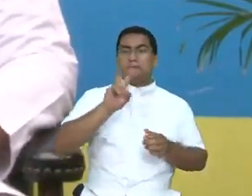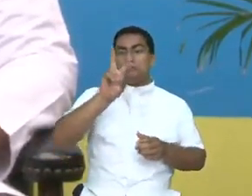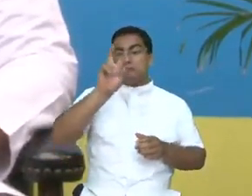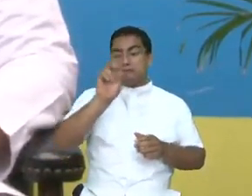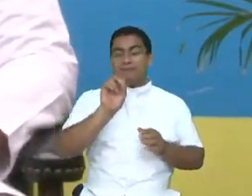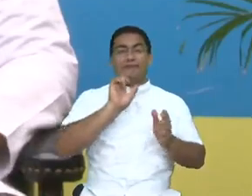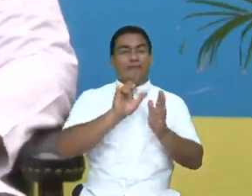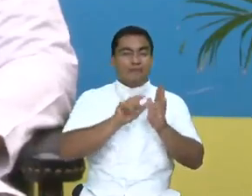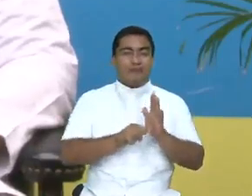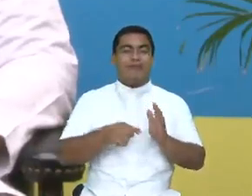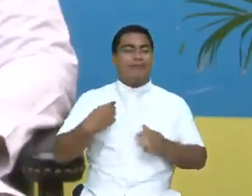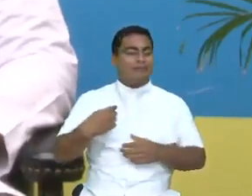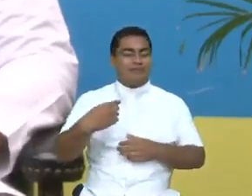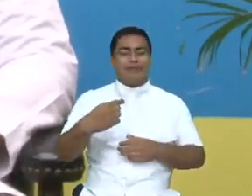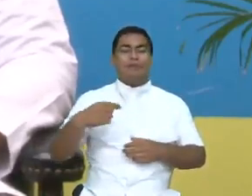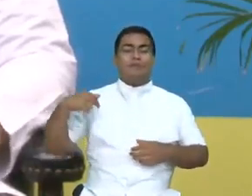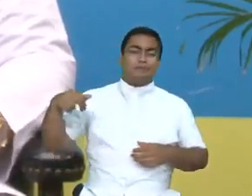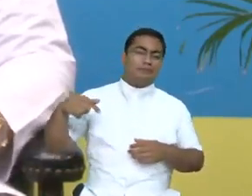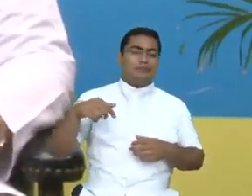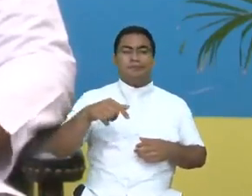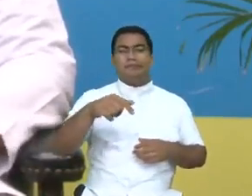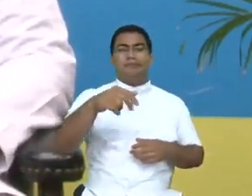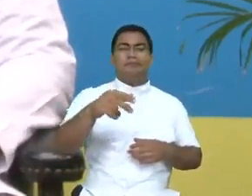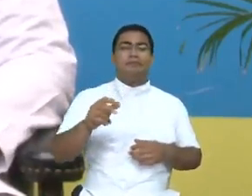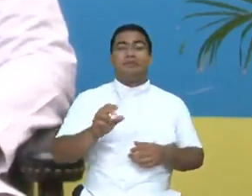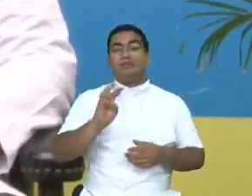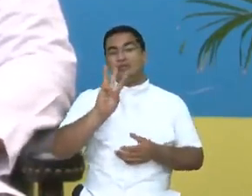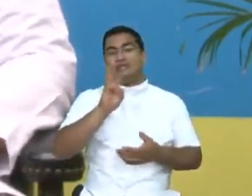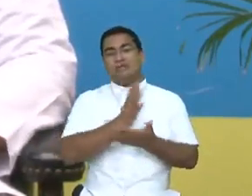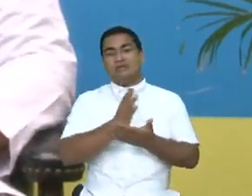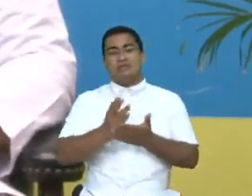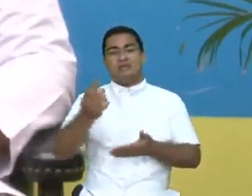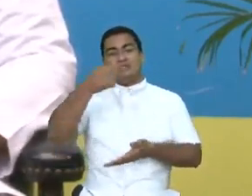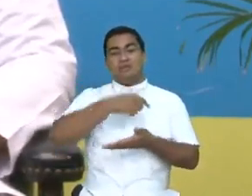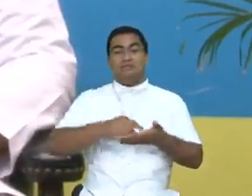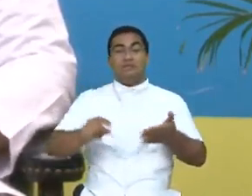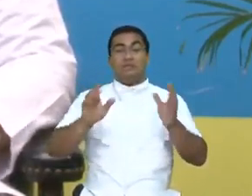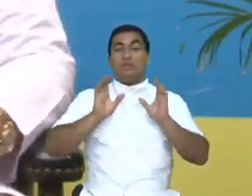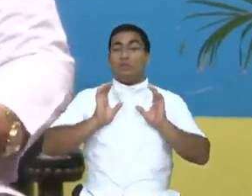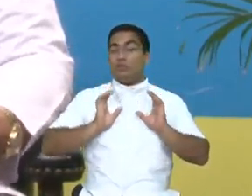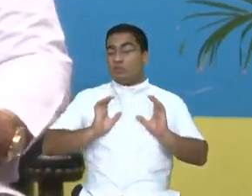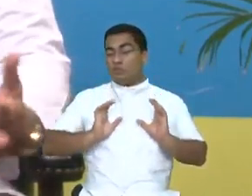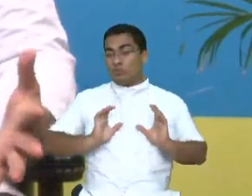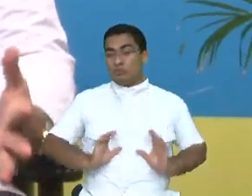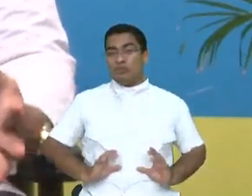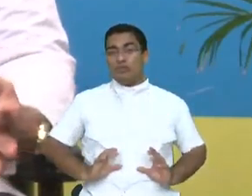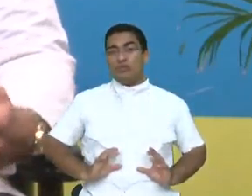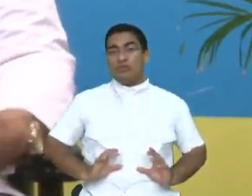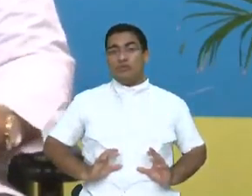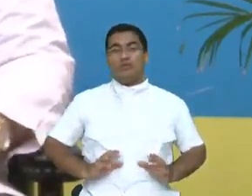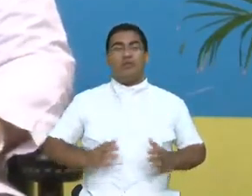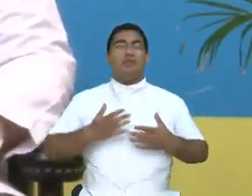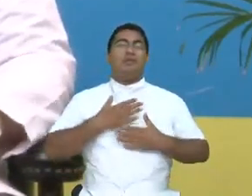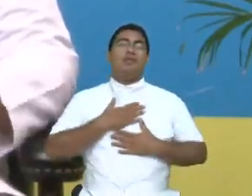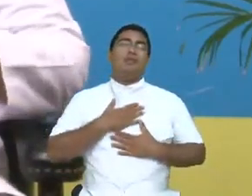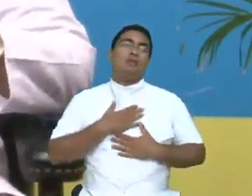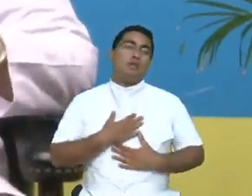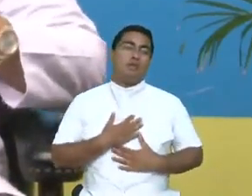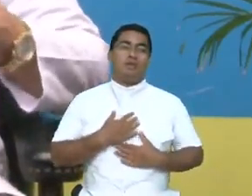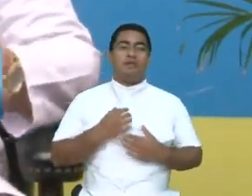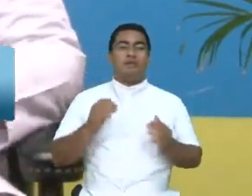minutos diarios, por lo menos 3 veces a la semana, el cuerpo entra en un estado que es de confort, comienza a bajar de peso,